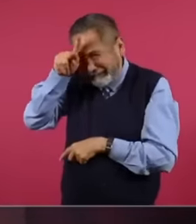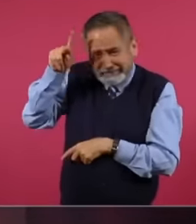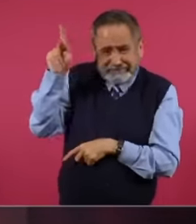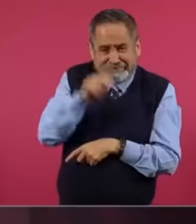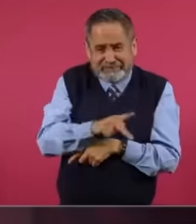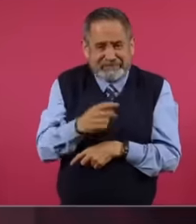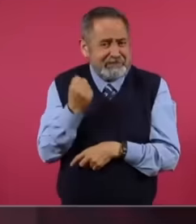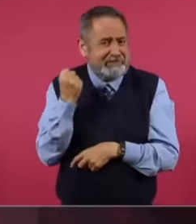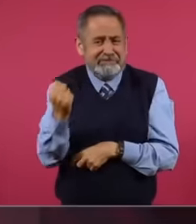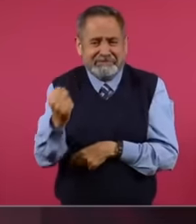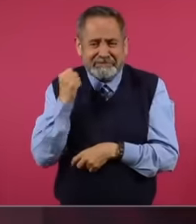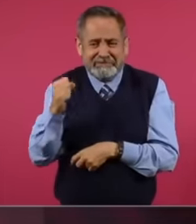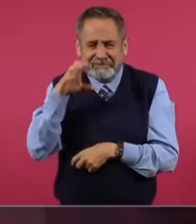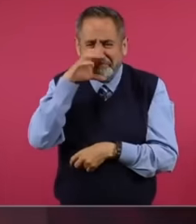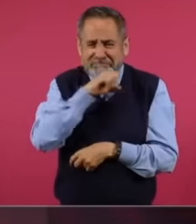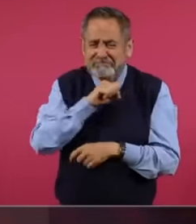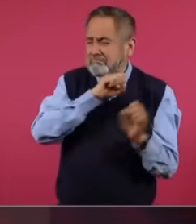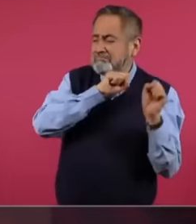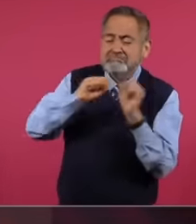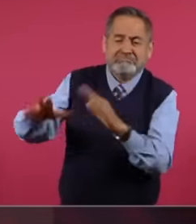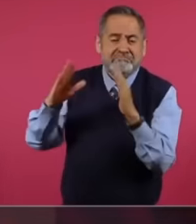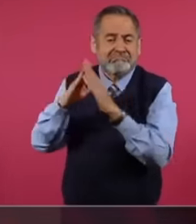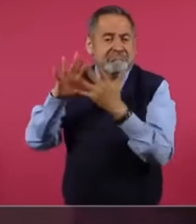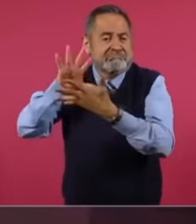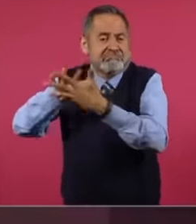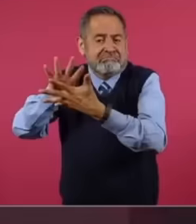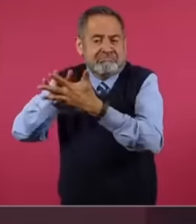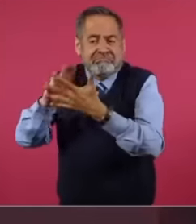En ese entonces tenía como